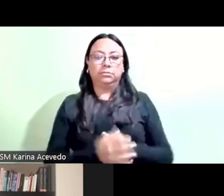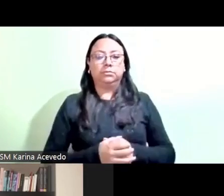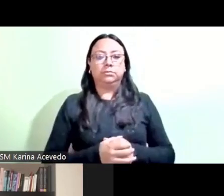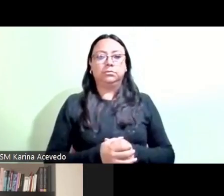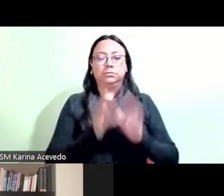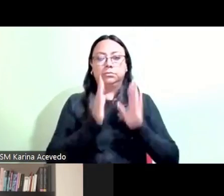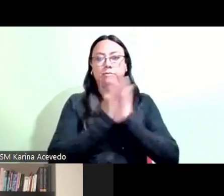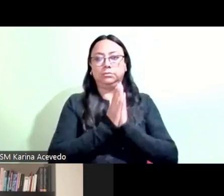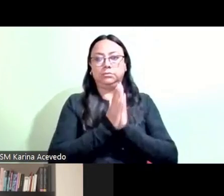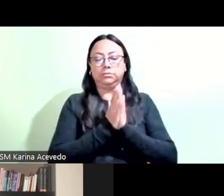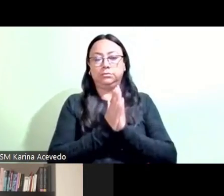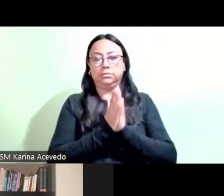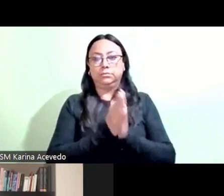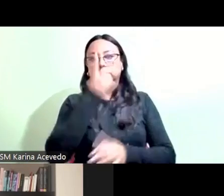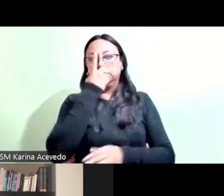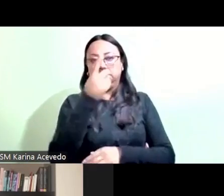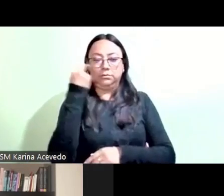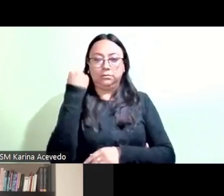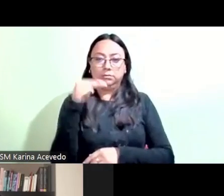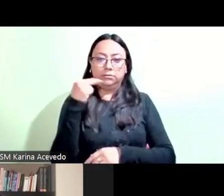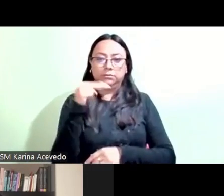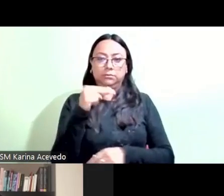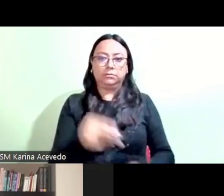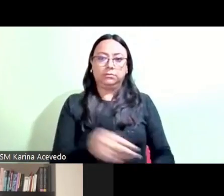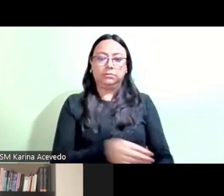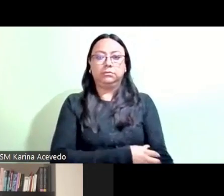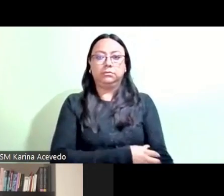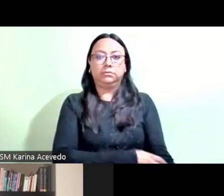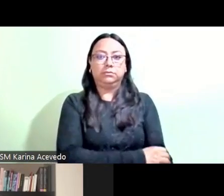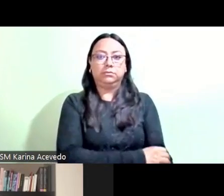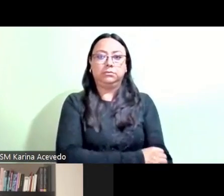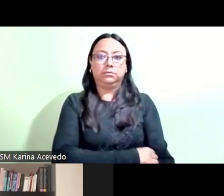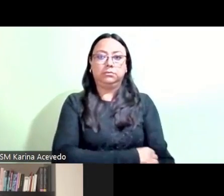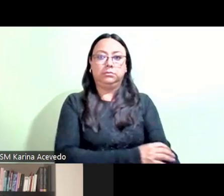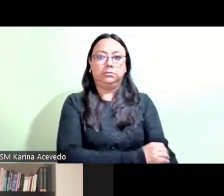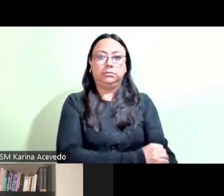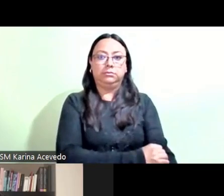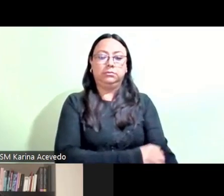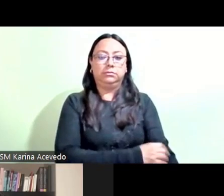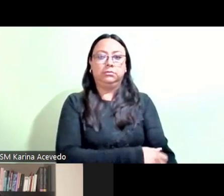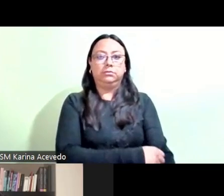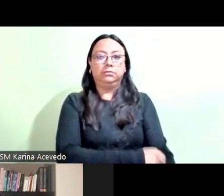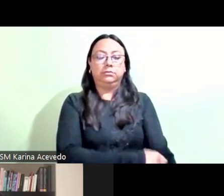manifestarlo mencionando su nombre. No existen votos en contra.